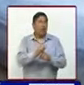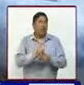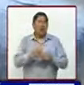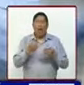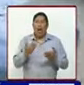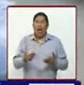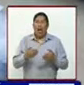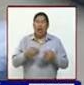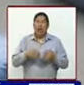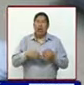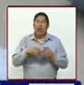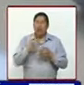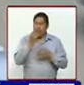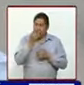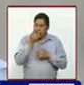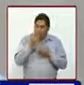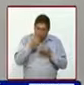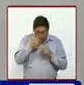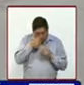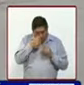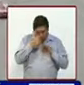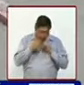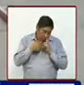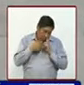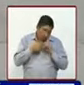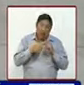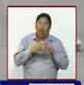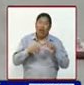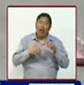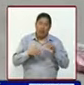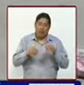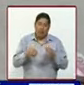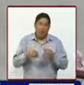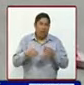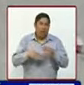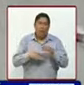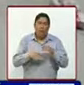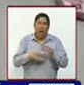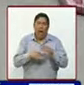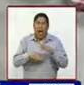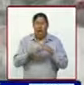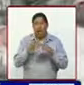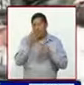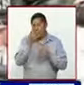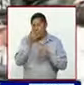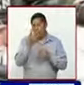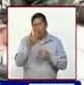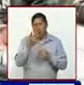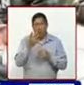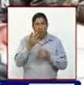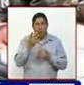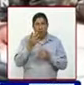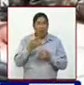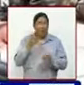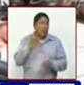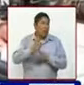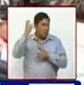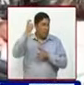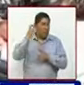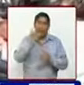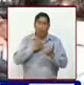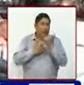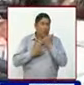base de cocaína. En esta oportunidad ha dado un duro golpe al narcotráfico. La afectación que hemos